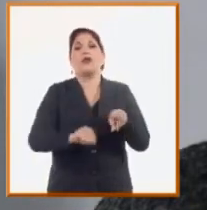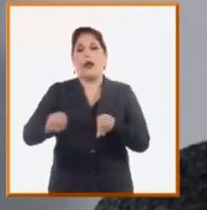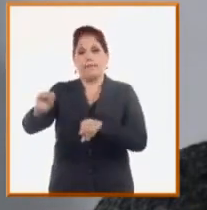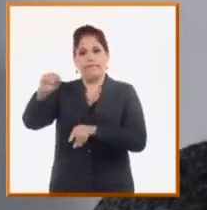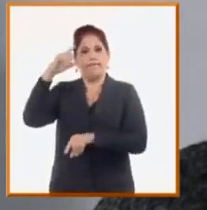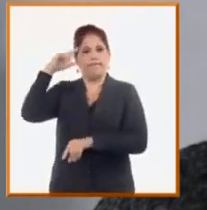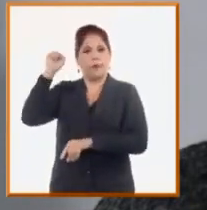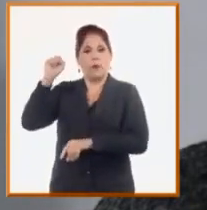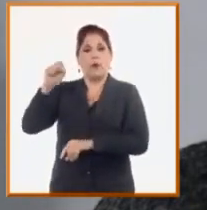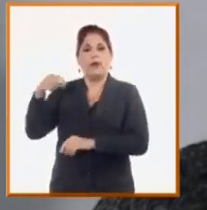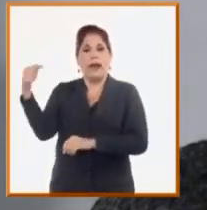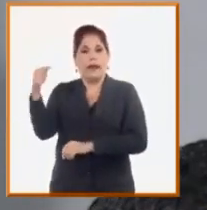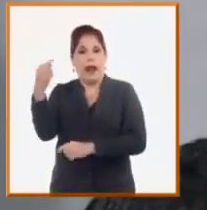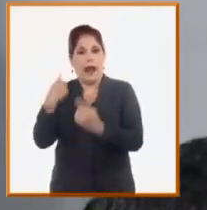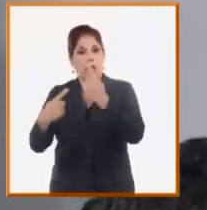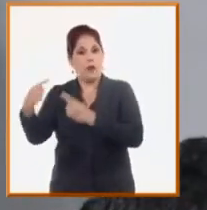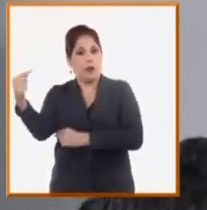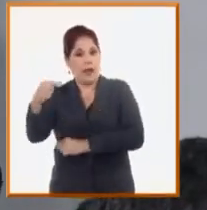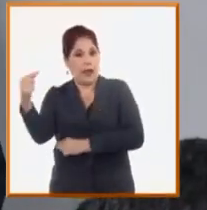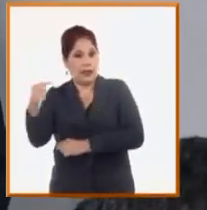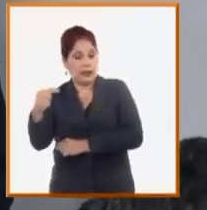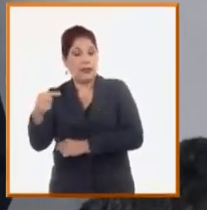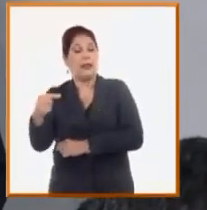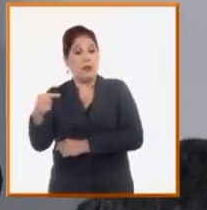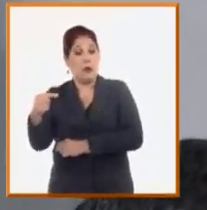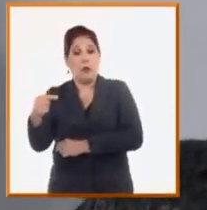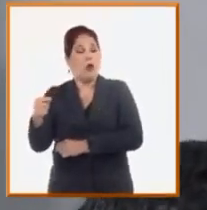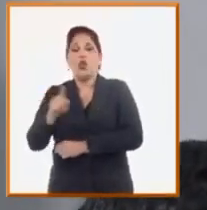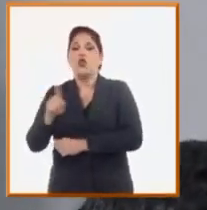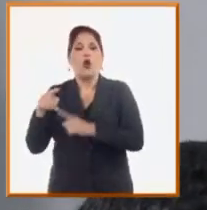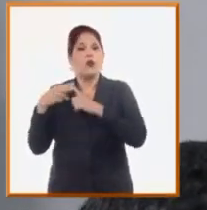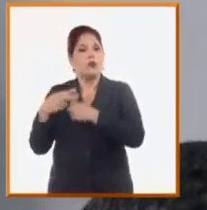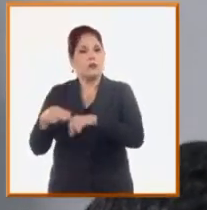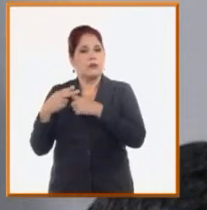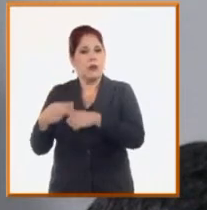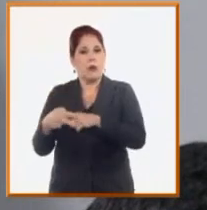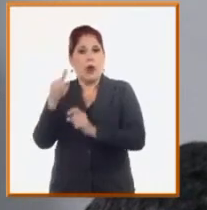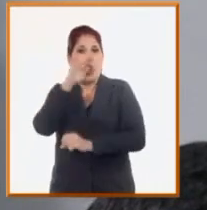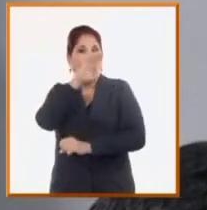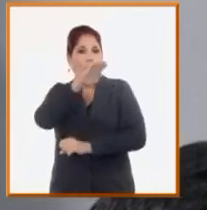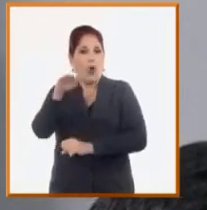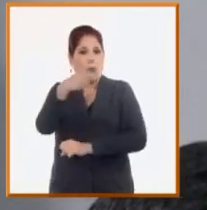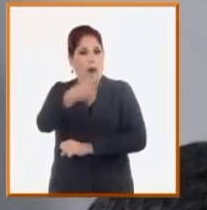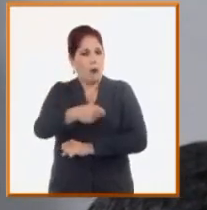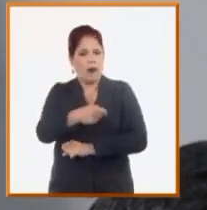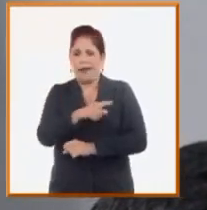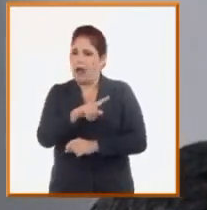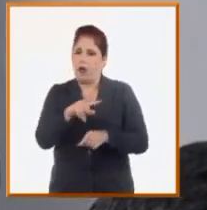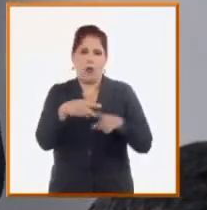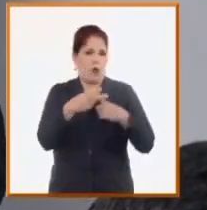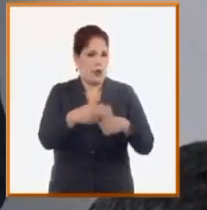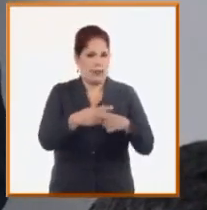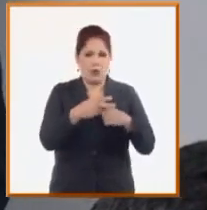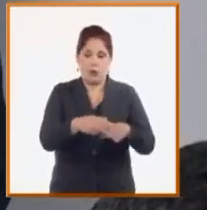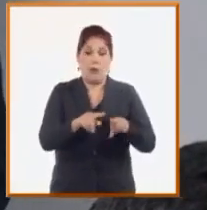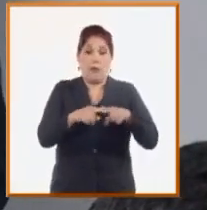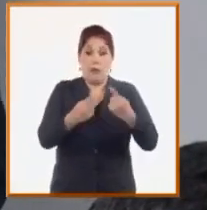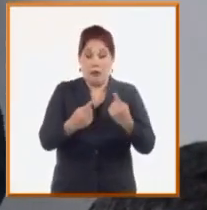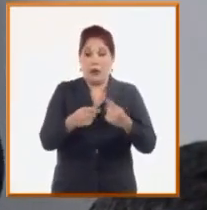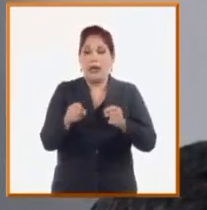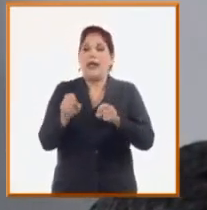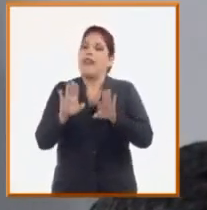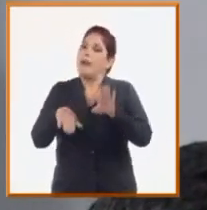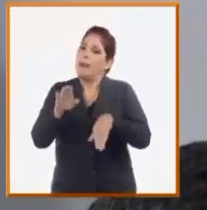normas jurídicas, aunque hay que decir que hay un grupo de temas negativos que no se resuelven con las normas jurídicas, que están dadas por la situación de